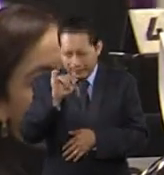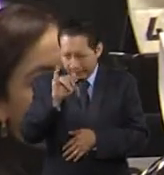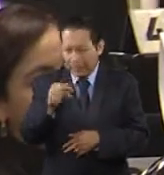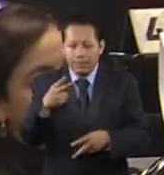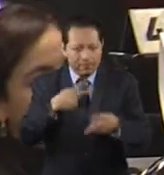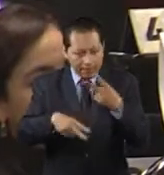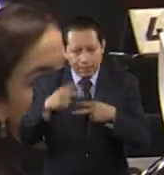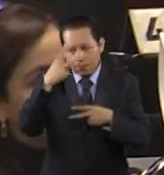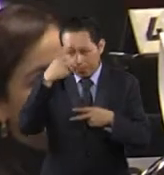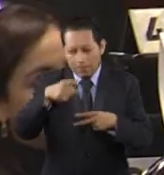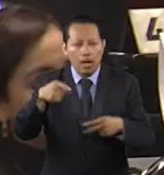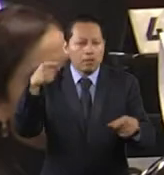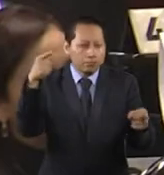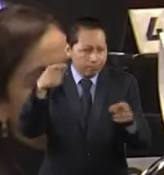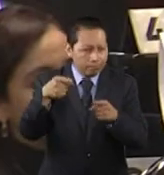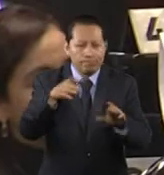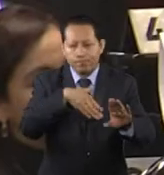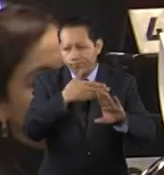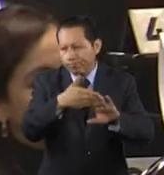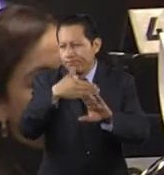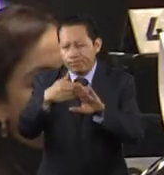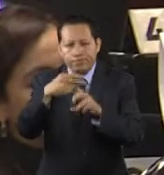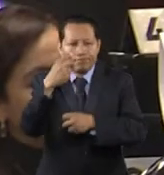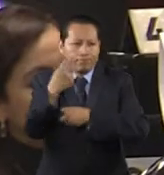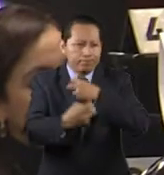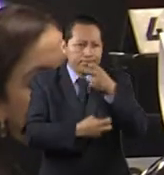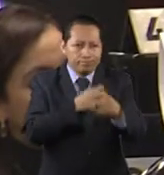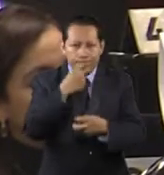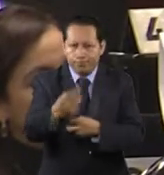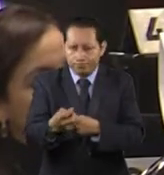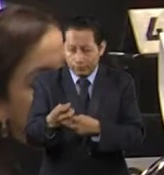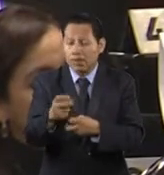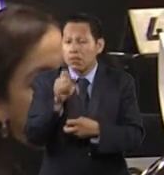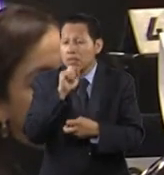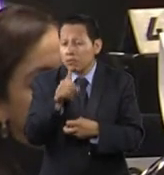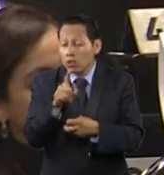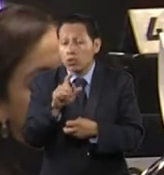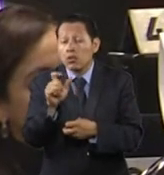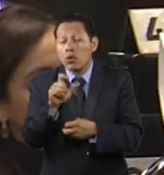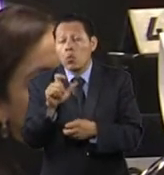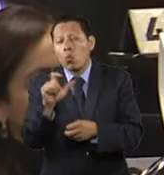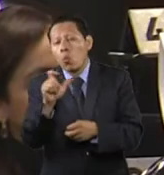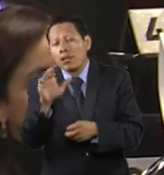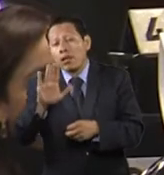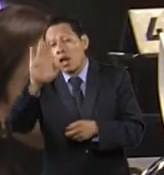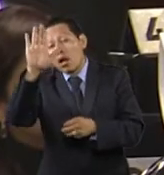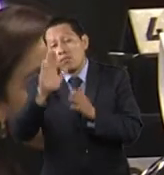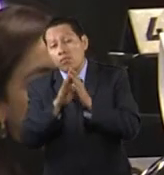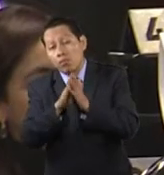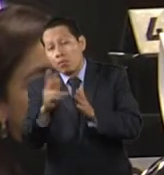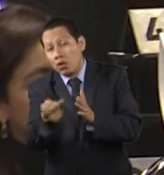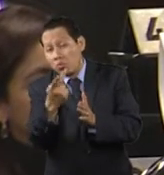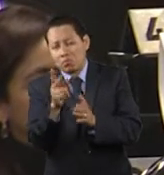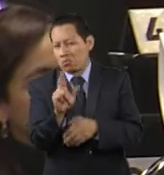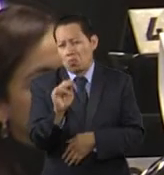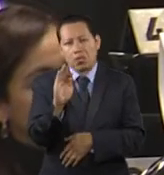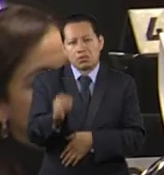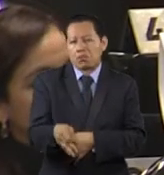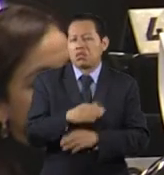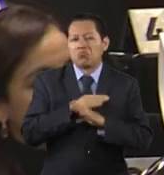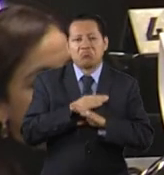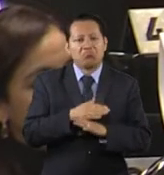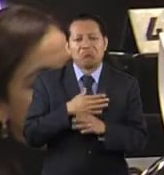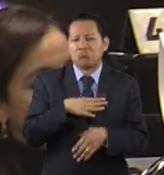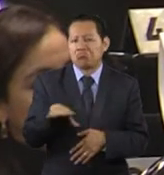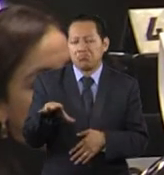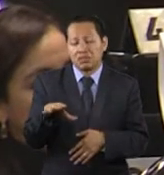venido a descalificar y que, por cierto, no han aceptado ni una sola pregunta durante todo el debate. Si queremos